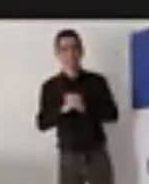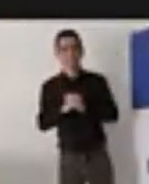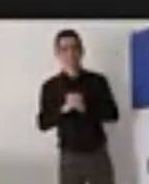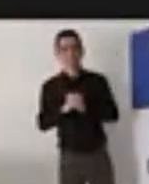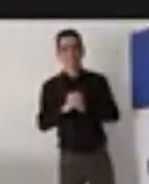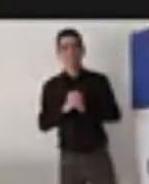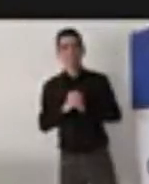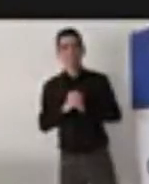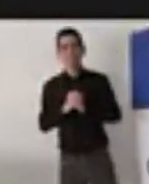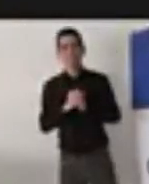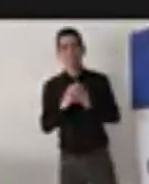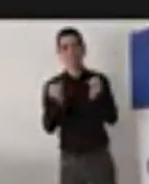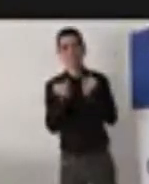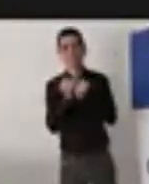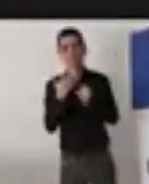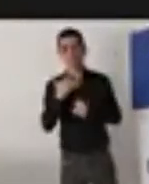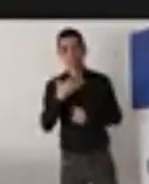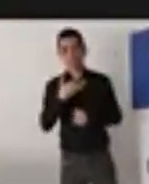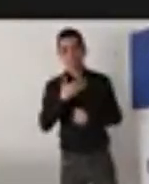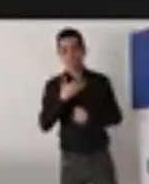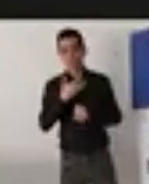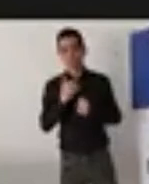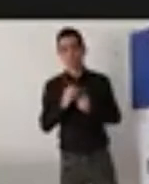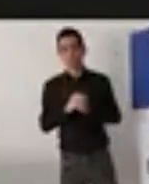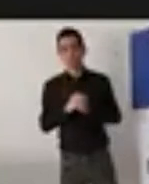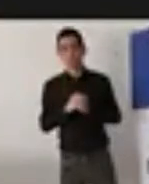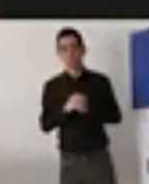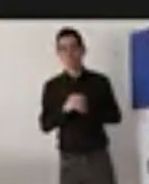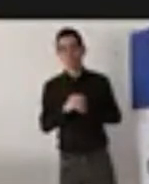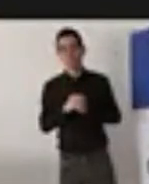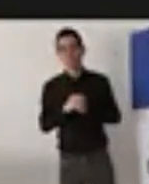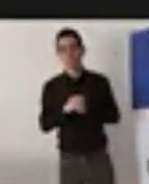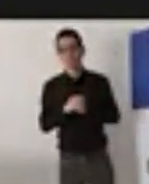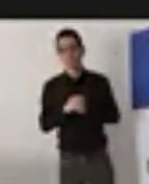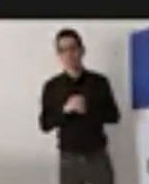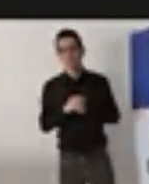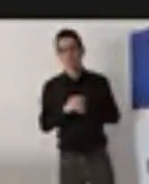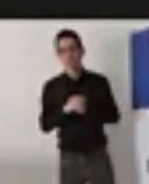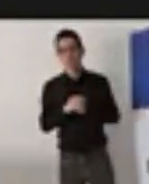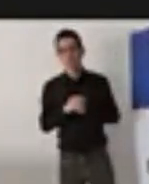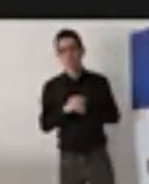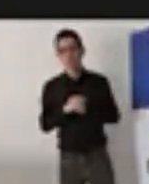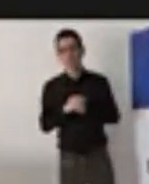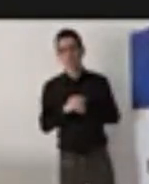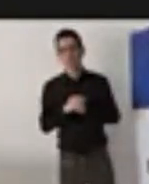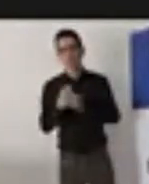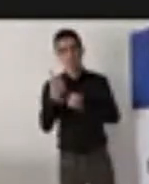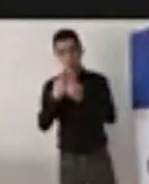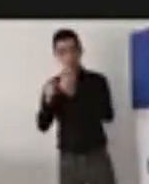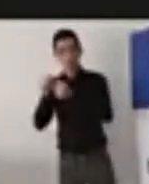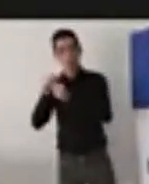unas curules específicas para organizaciones de la sociedad civil de jóvenes, y hay otras curules específicas para jóvenes